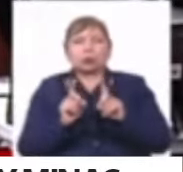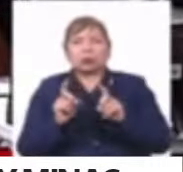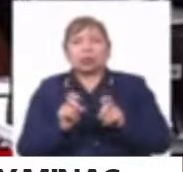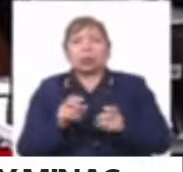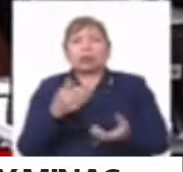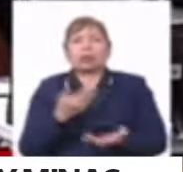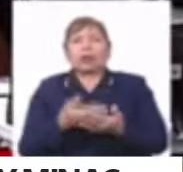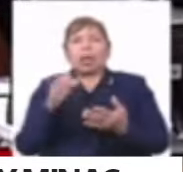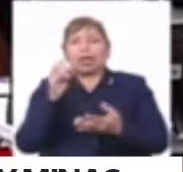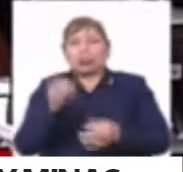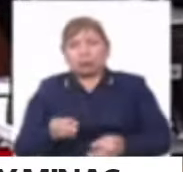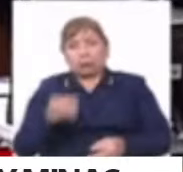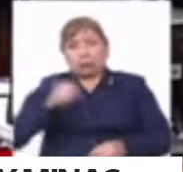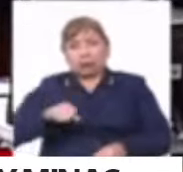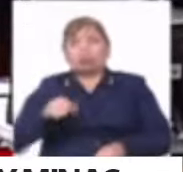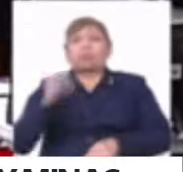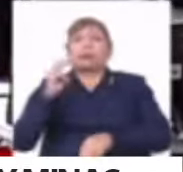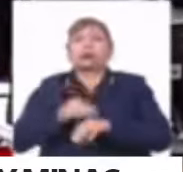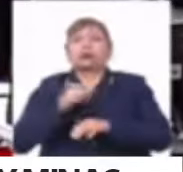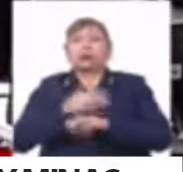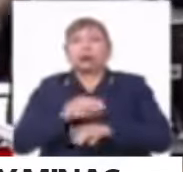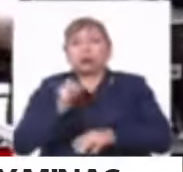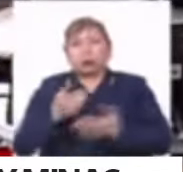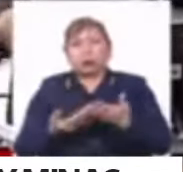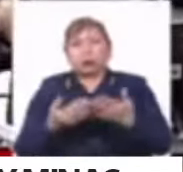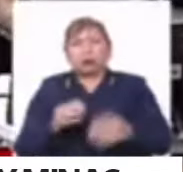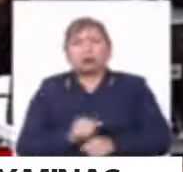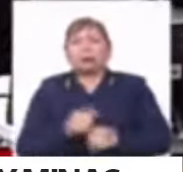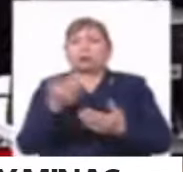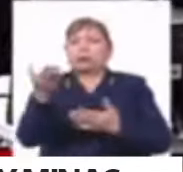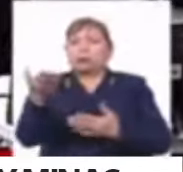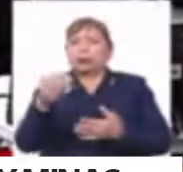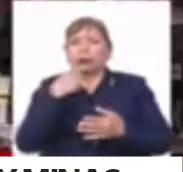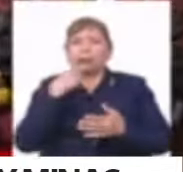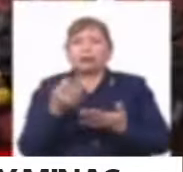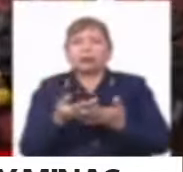la admisión de la moción de interpelación. Señor relator, siguiente tema.